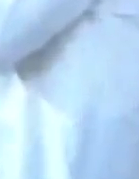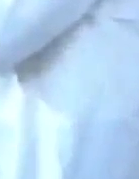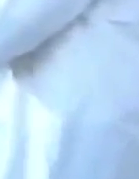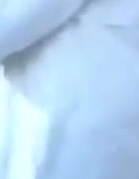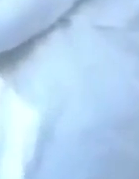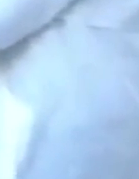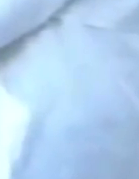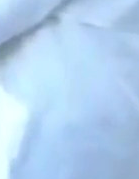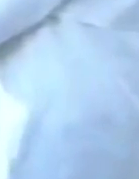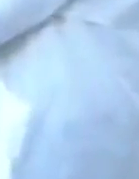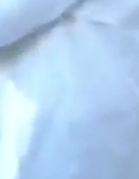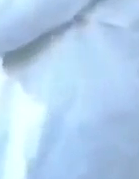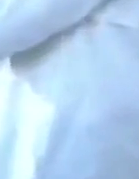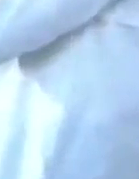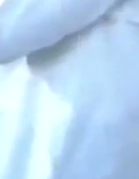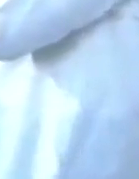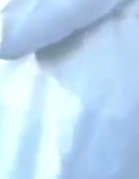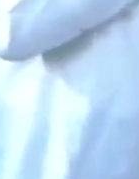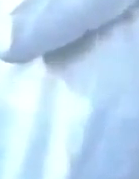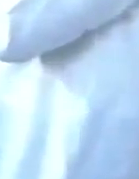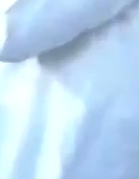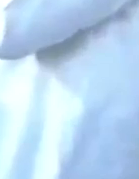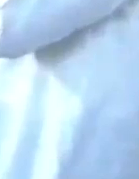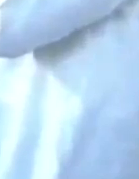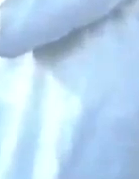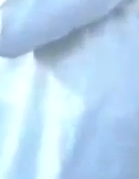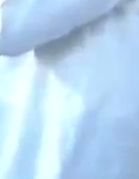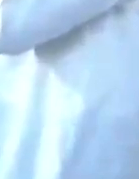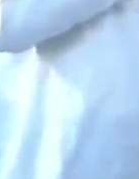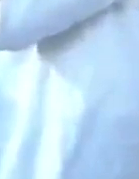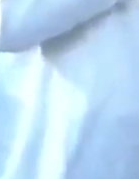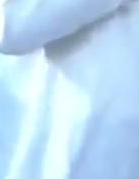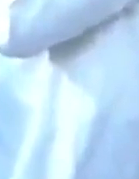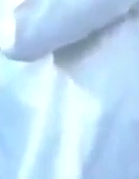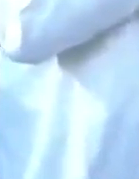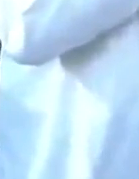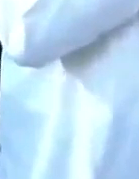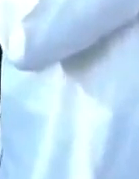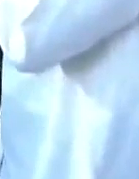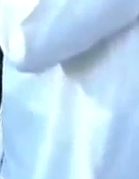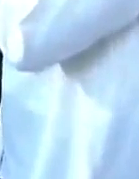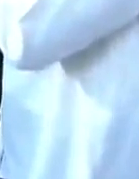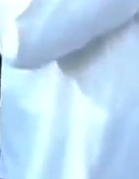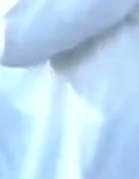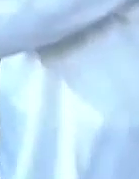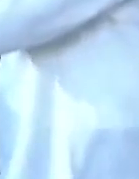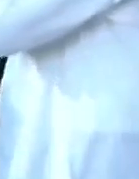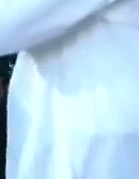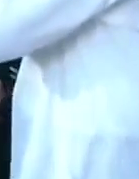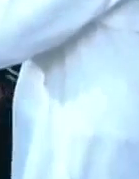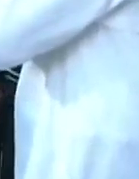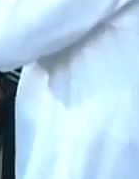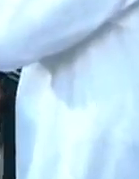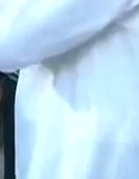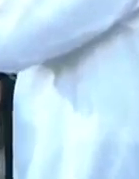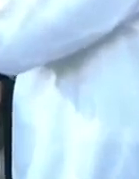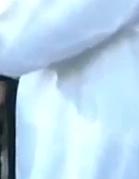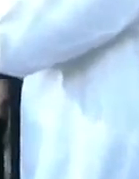Ernesto Villegas, el viceministro Raúl Dimas Nicolás